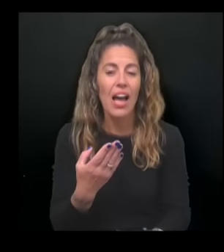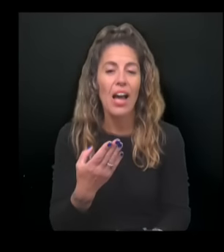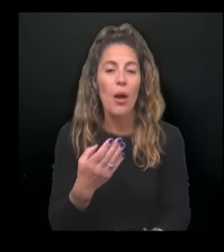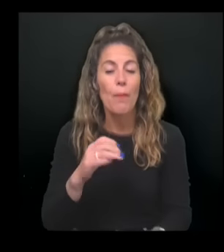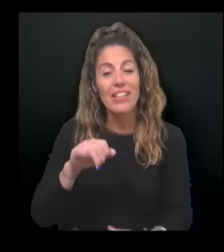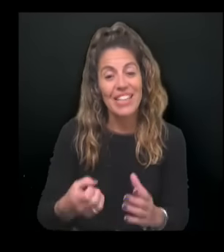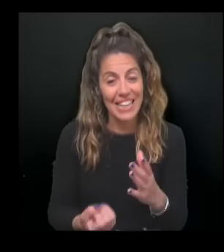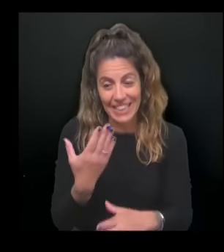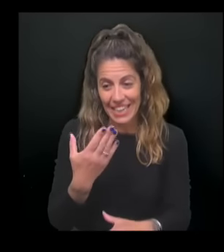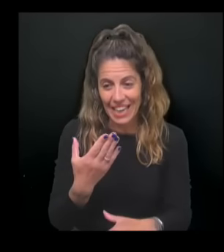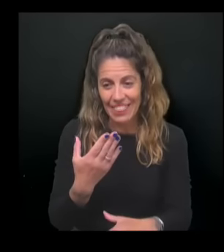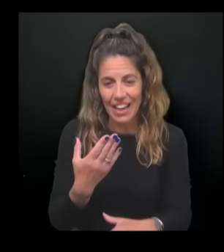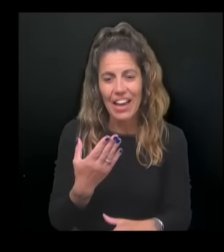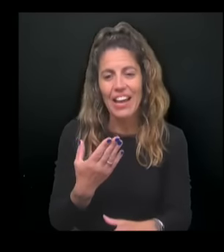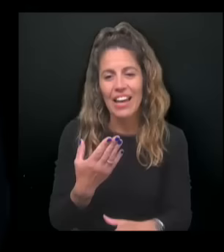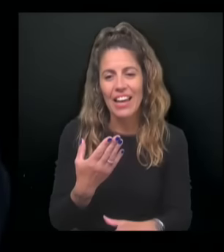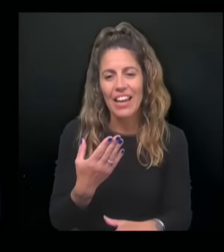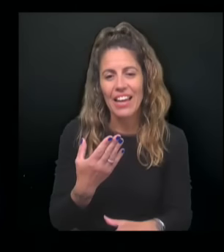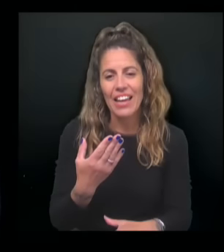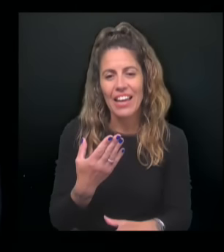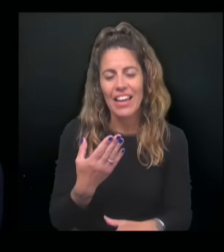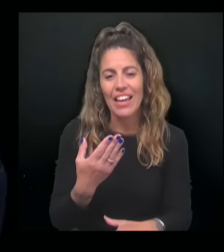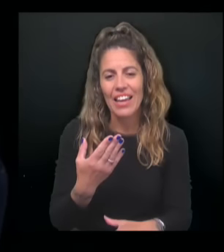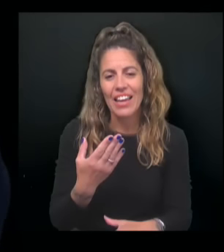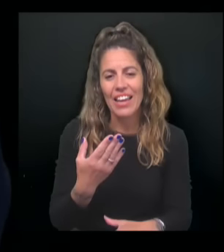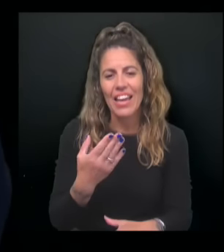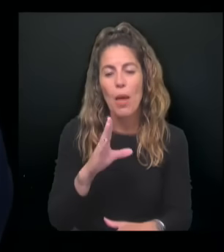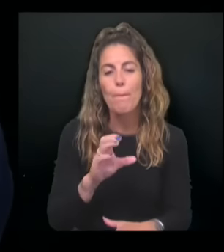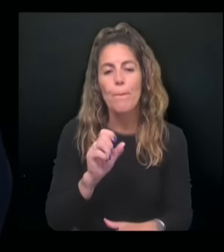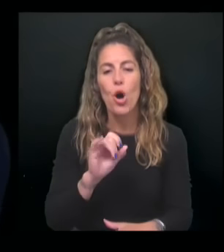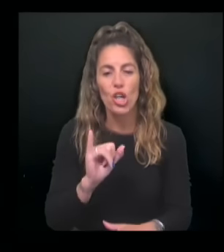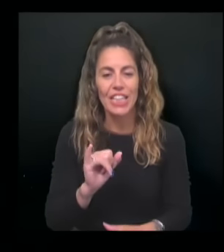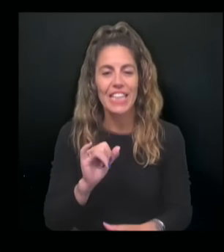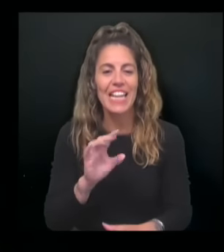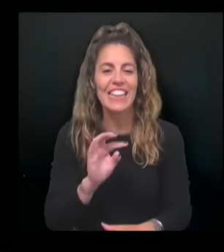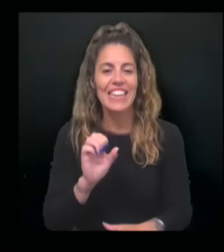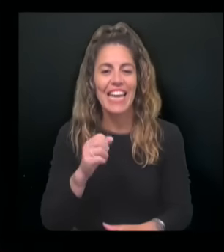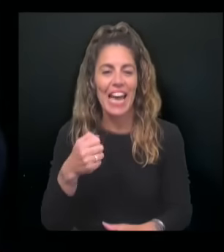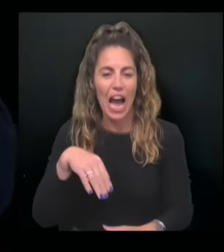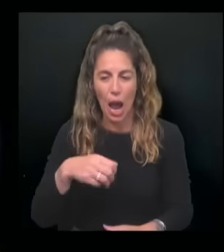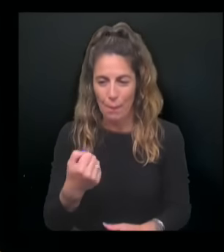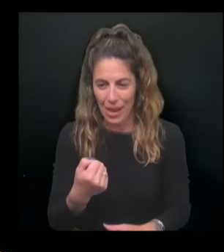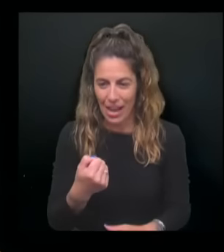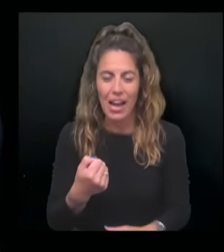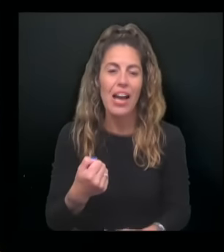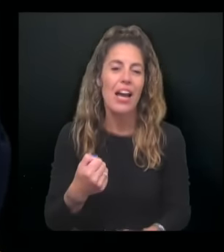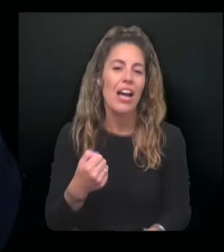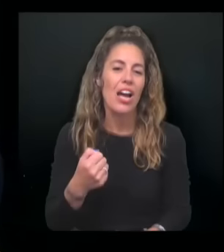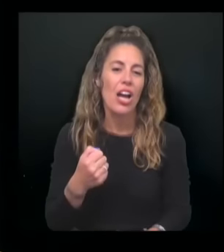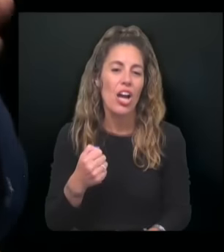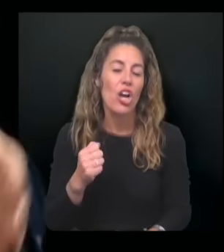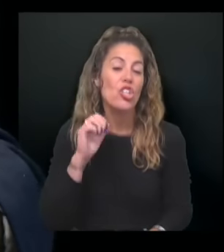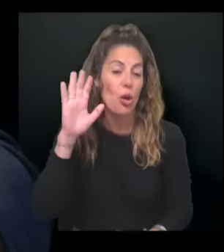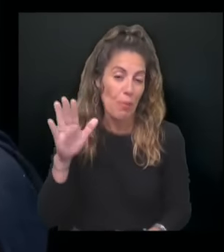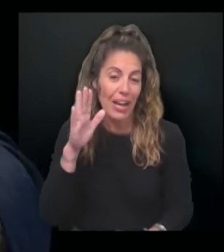en Politeama, sí, ¿no? En Politeama, en Canelones, sí. ¿Por qué? Bueno, esa decisión me imagino, decímela vos o díganmela ustedes, me imagino por